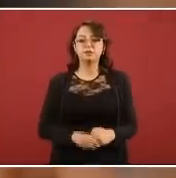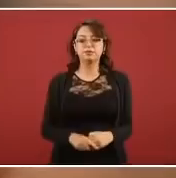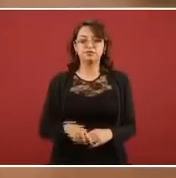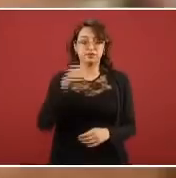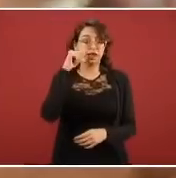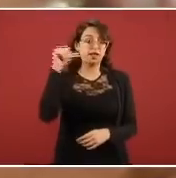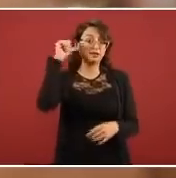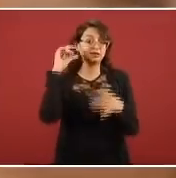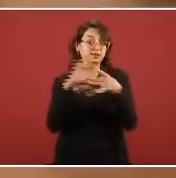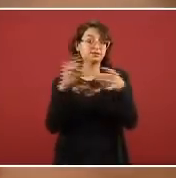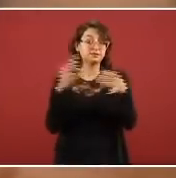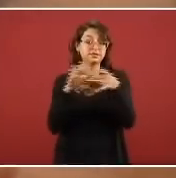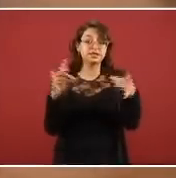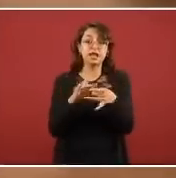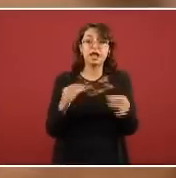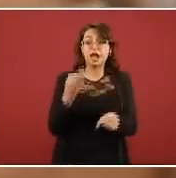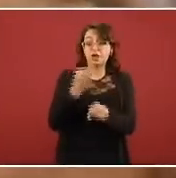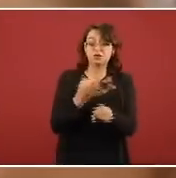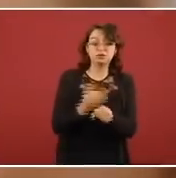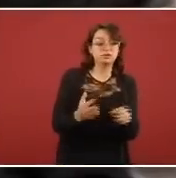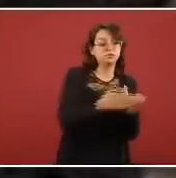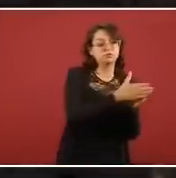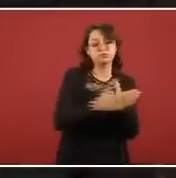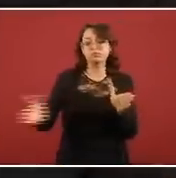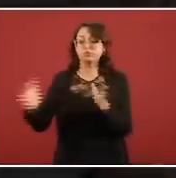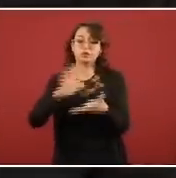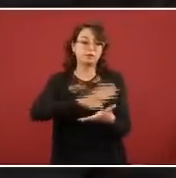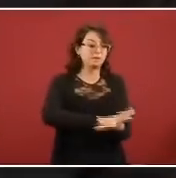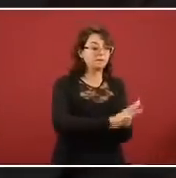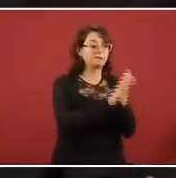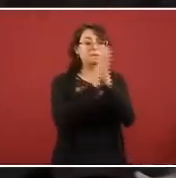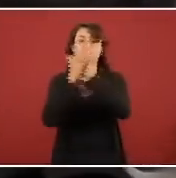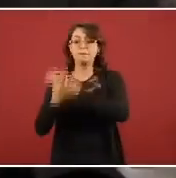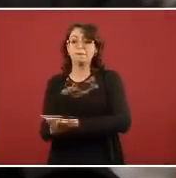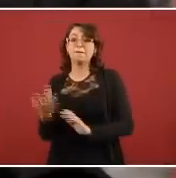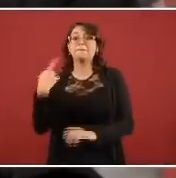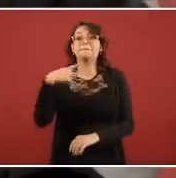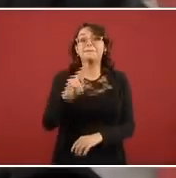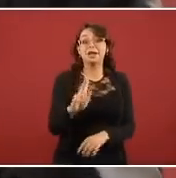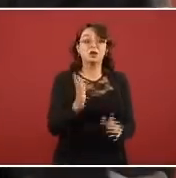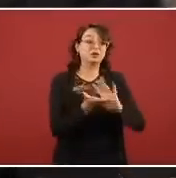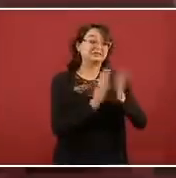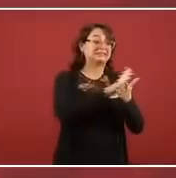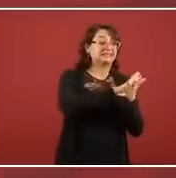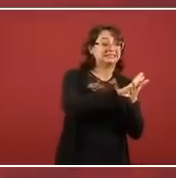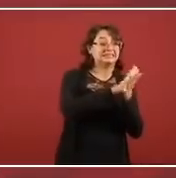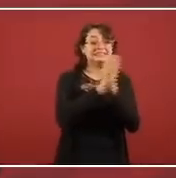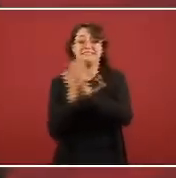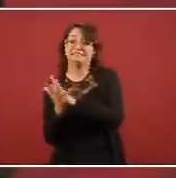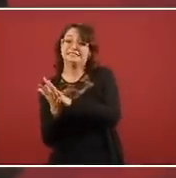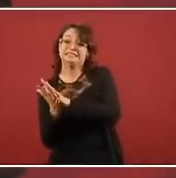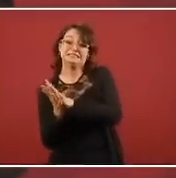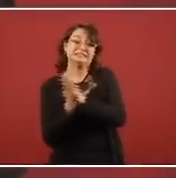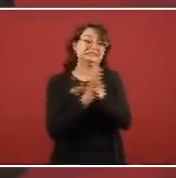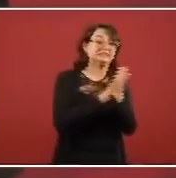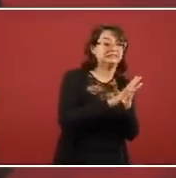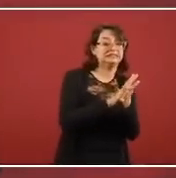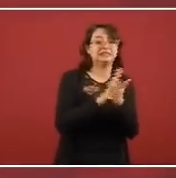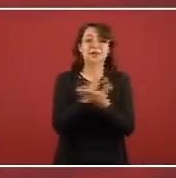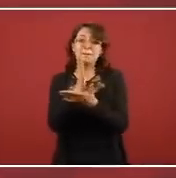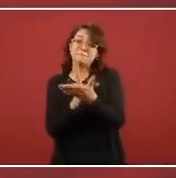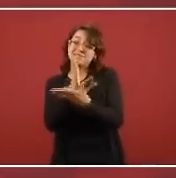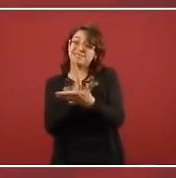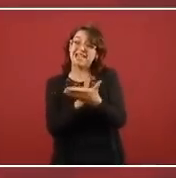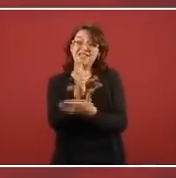eso, estamos en un periodo de transición donde lo viejo no termina de morir y lo nuevo